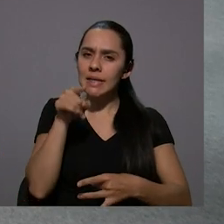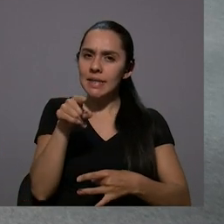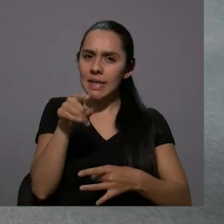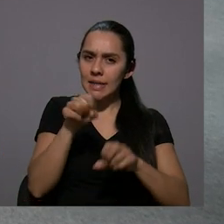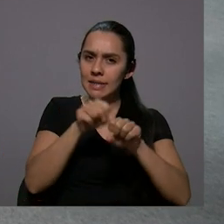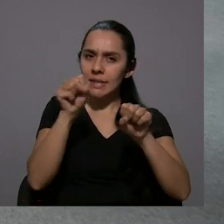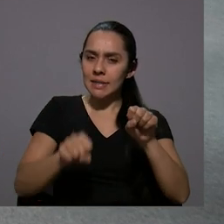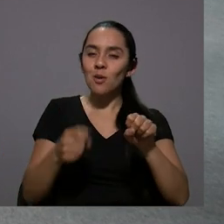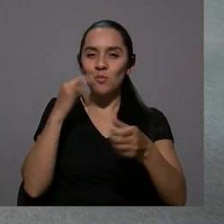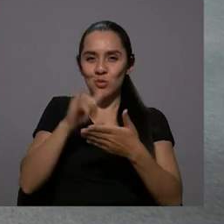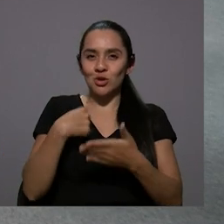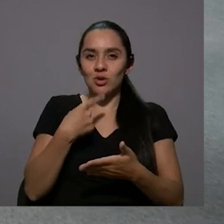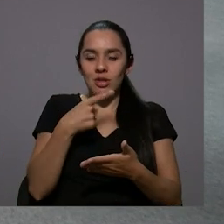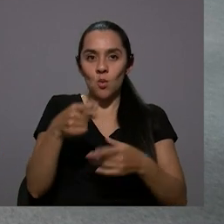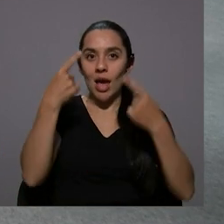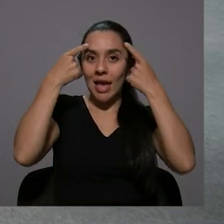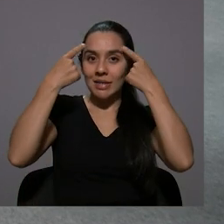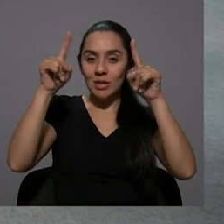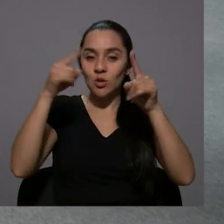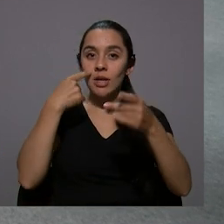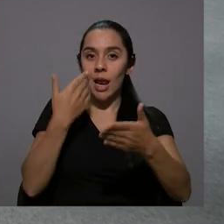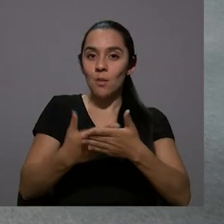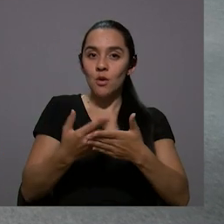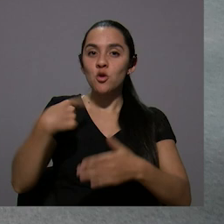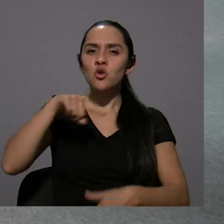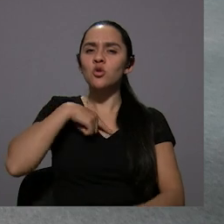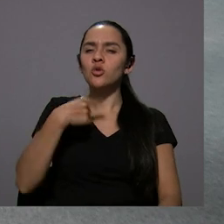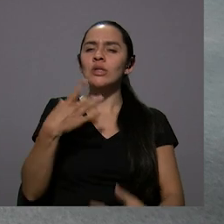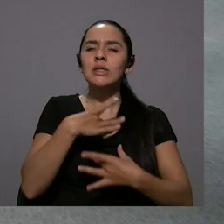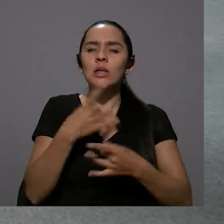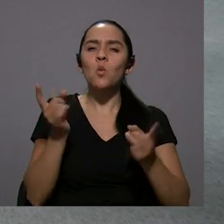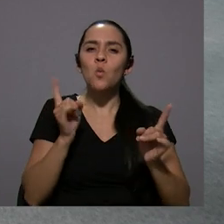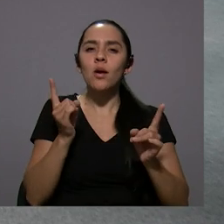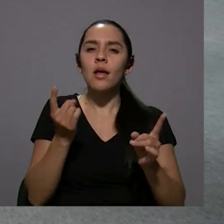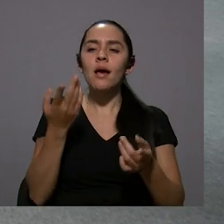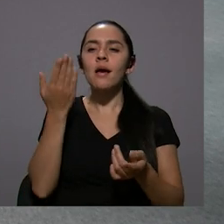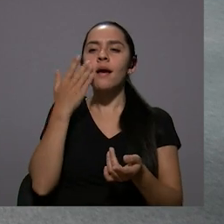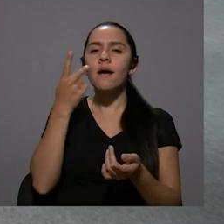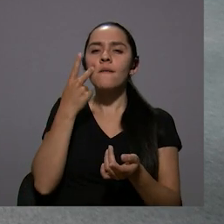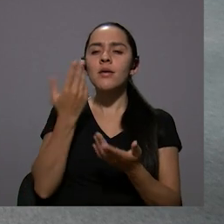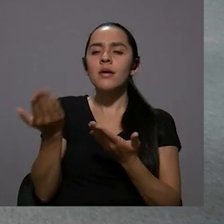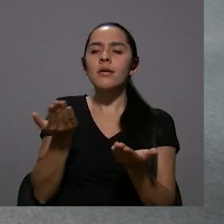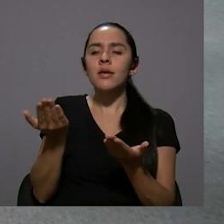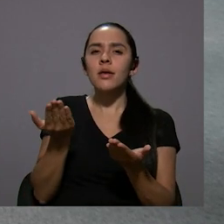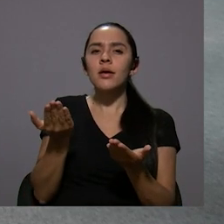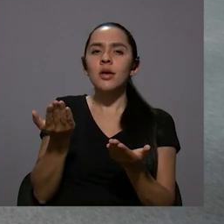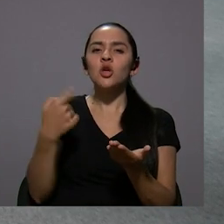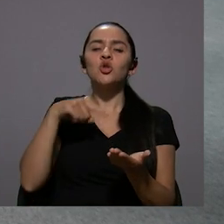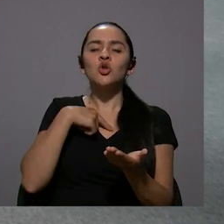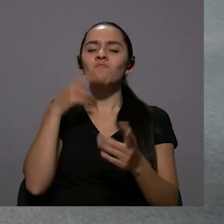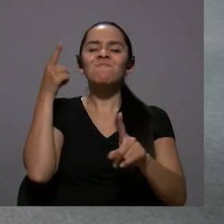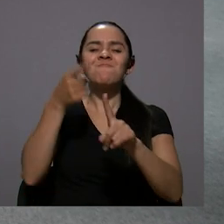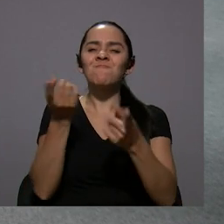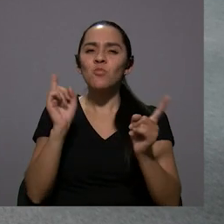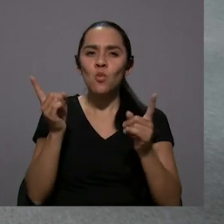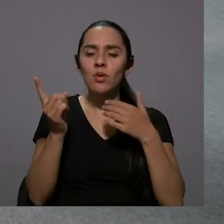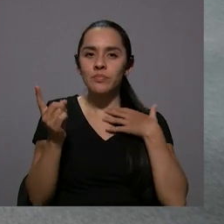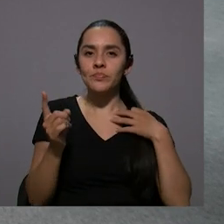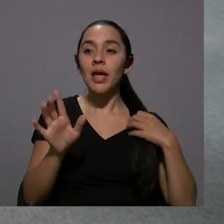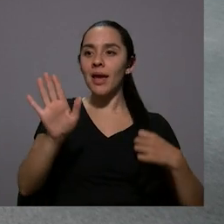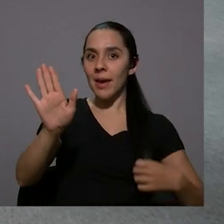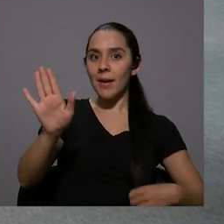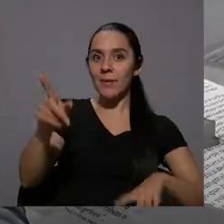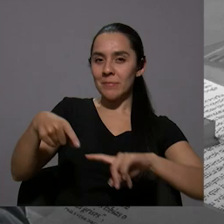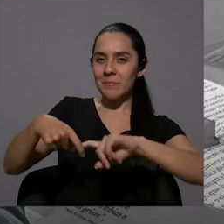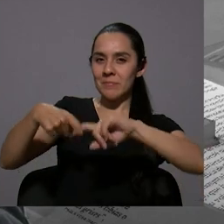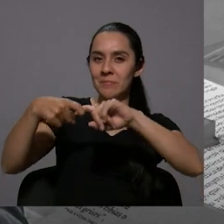esto es lo lo que por eso le digo que fue exitosa la prueba lo que a nosotros más nos interesaba era medir o sea cuál era Qué era lo que nosotros queríamos